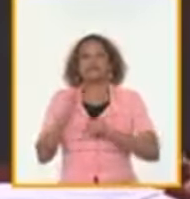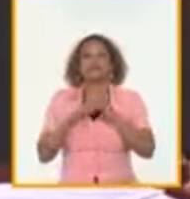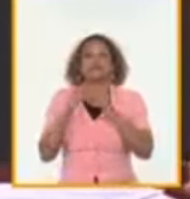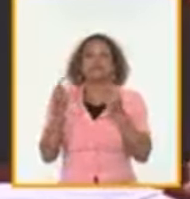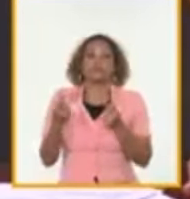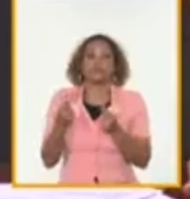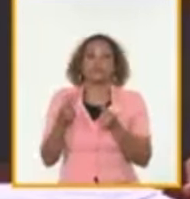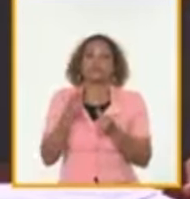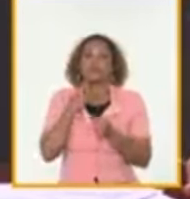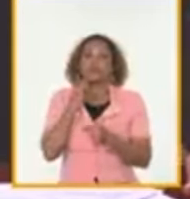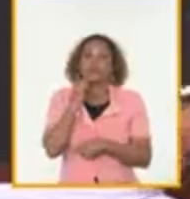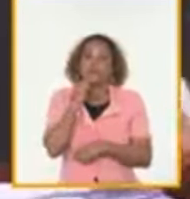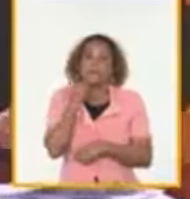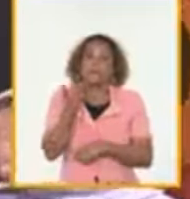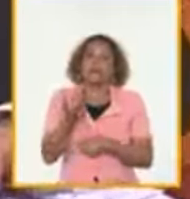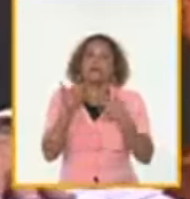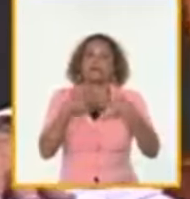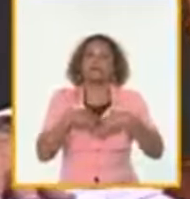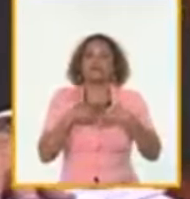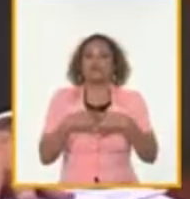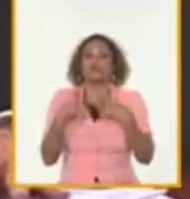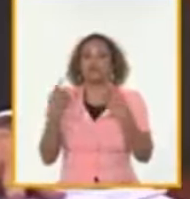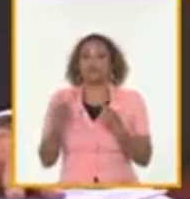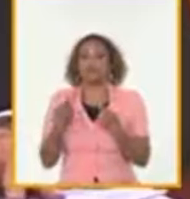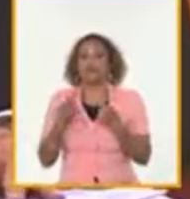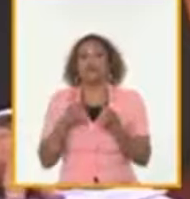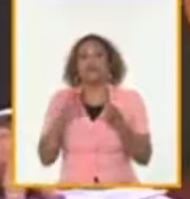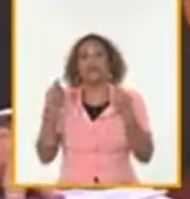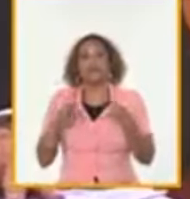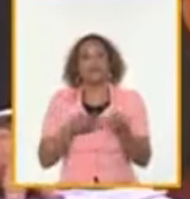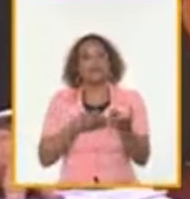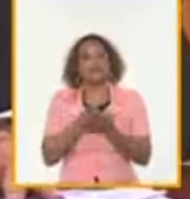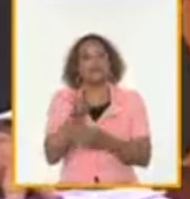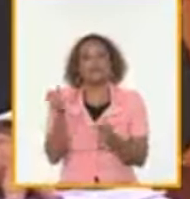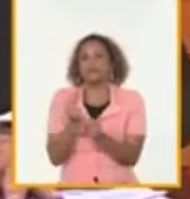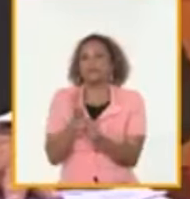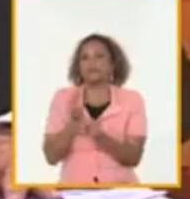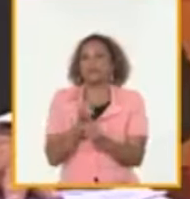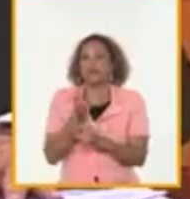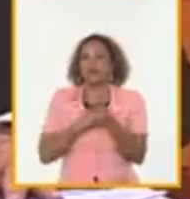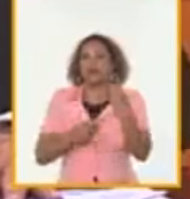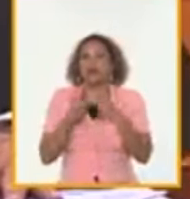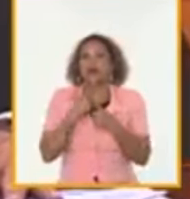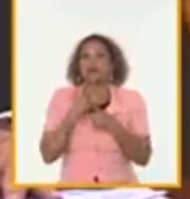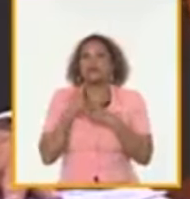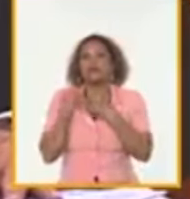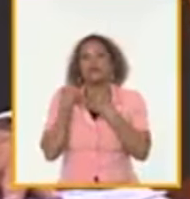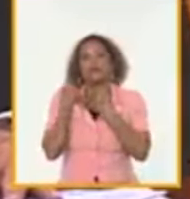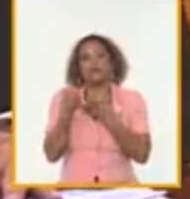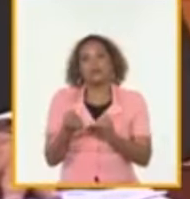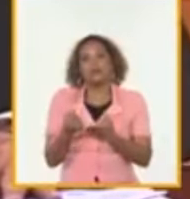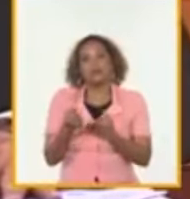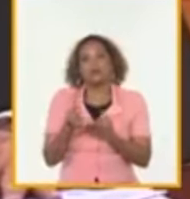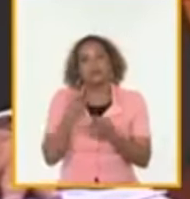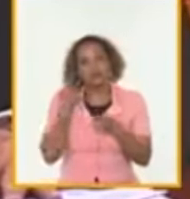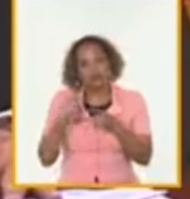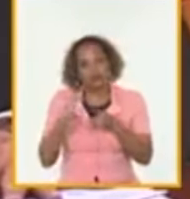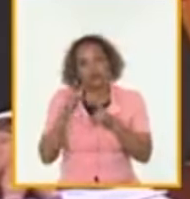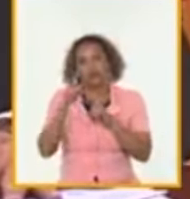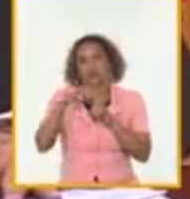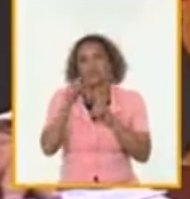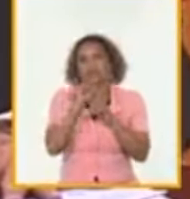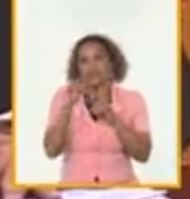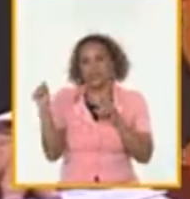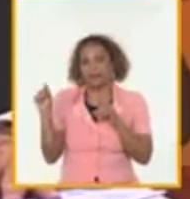está en más producción y necesariamente Hay que seguir trabajando y una clave que me sirve para entrar después al otro tema La